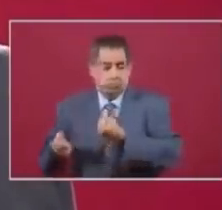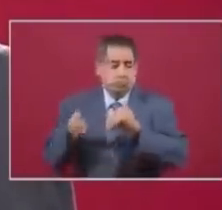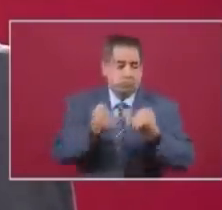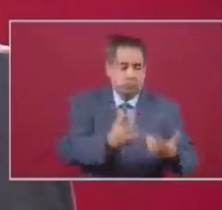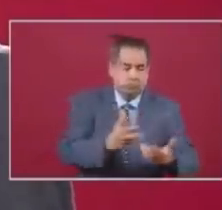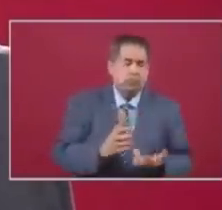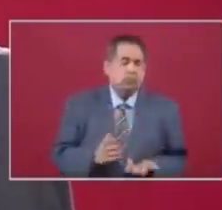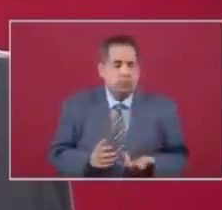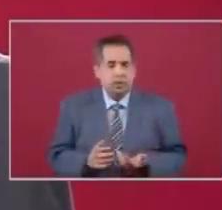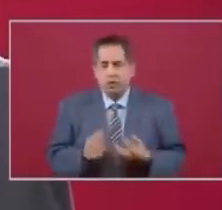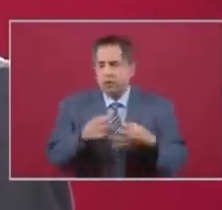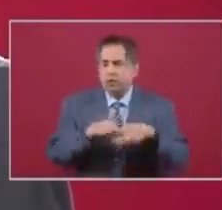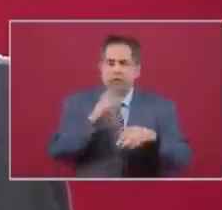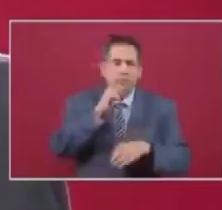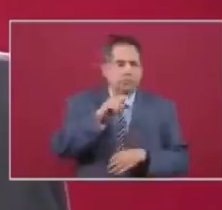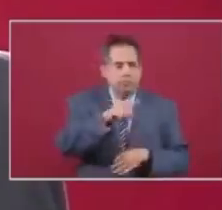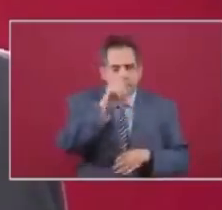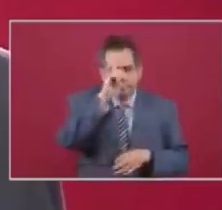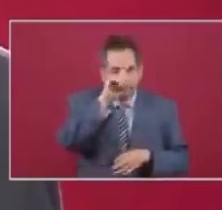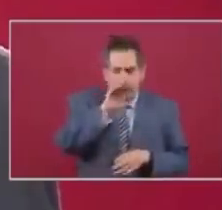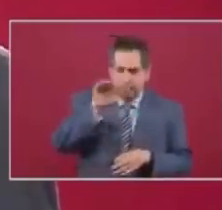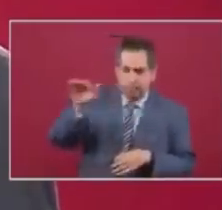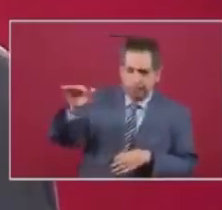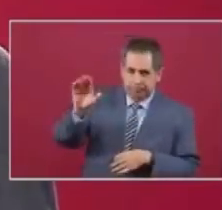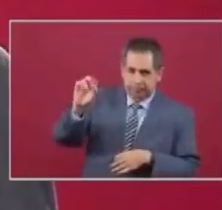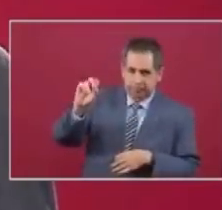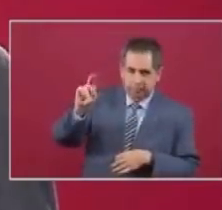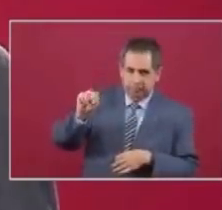que se acuda a la ONU